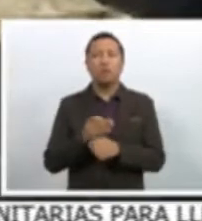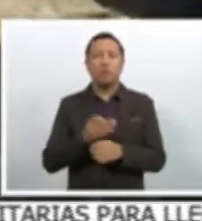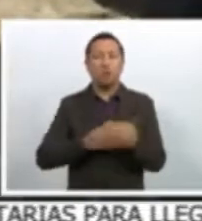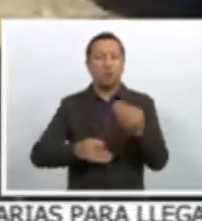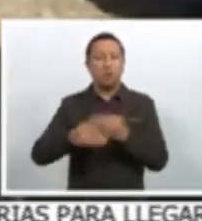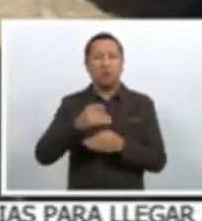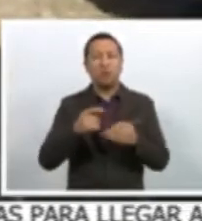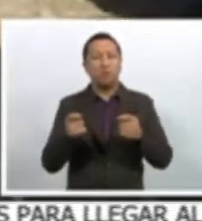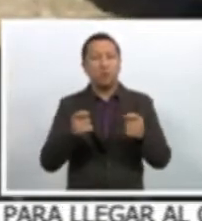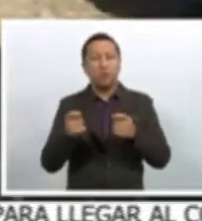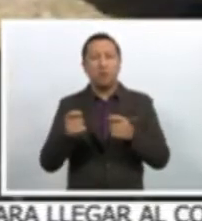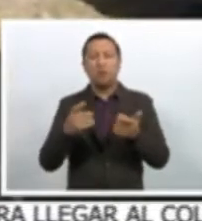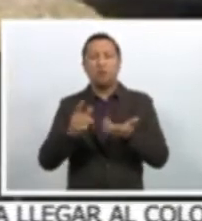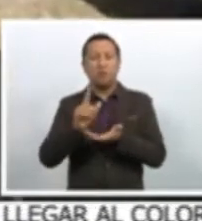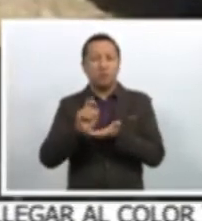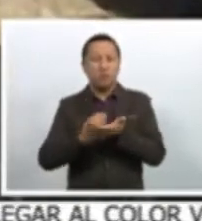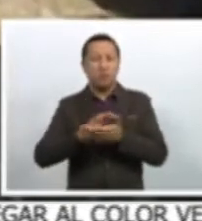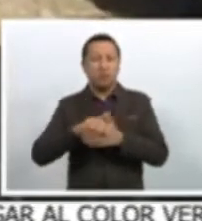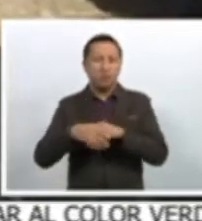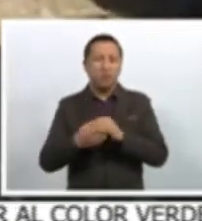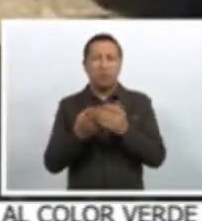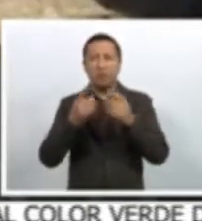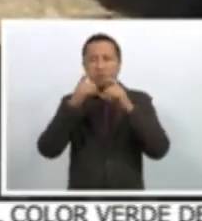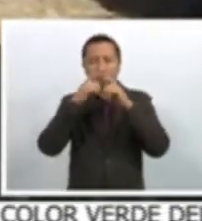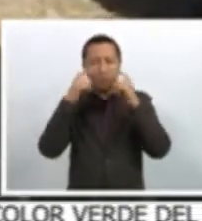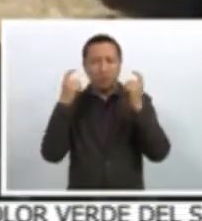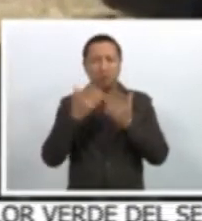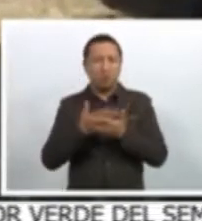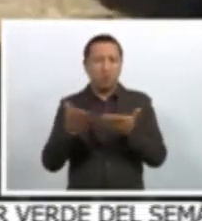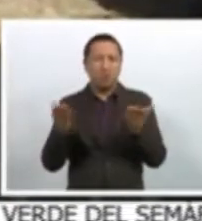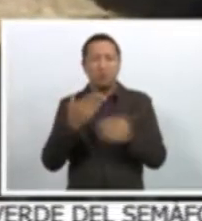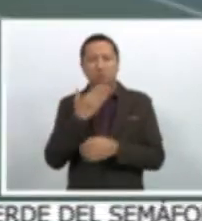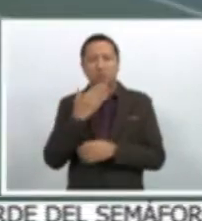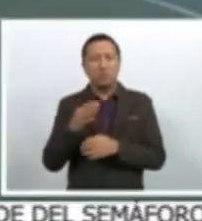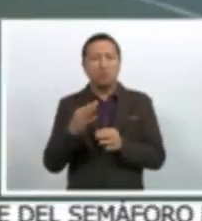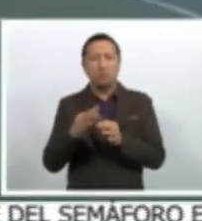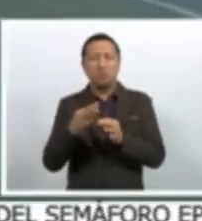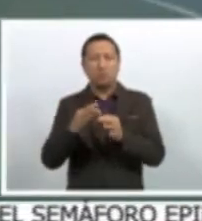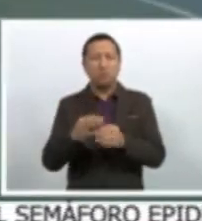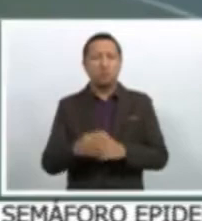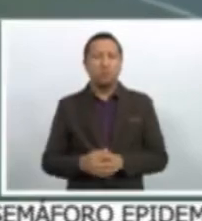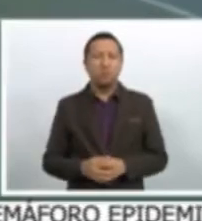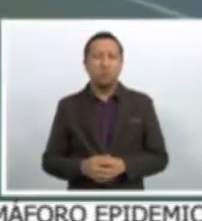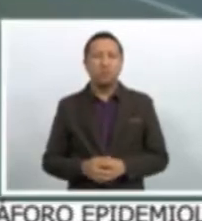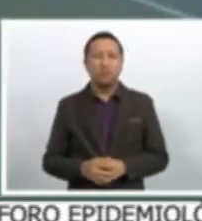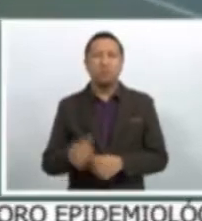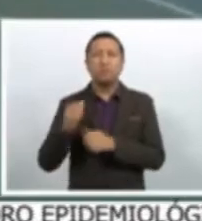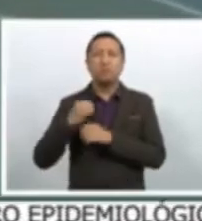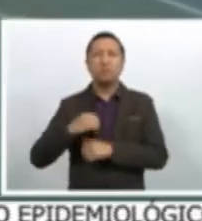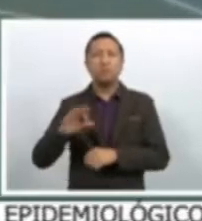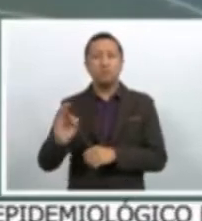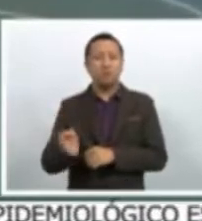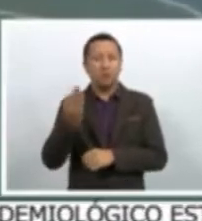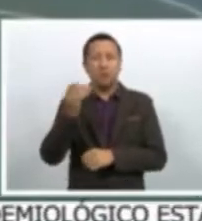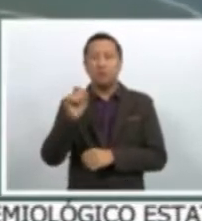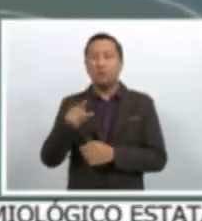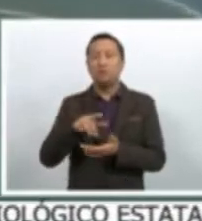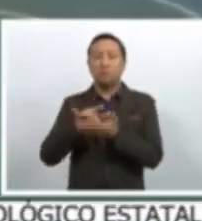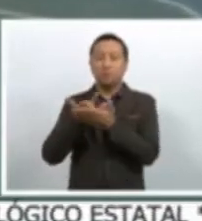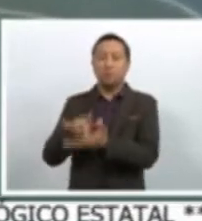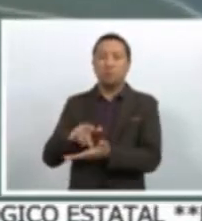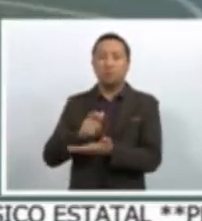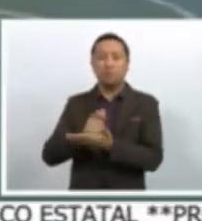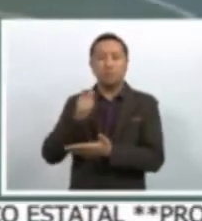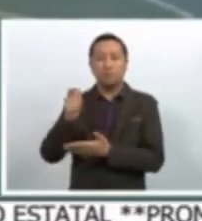el gel, cubrebocas, se llevó todo el protocolo. Funcionarios federales informaron que dichos apoyos se pagaron con